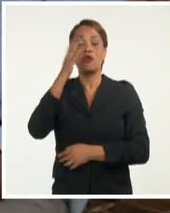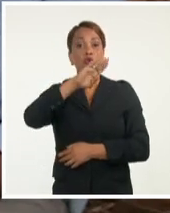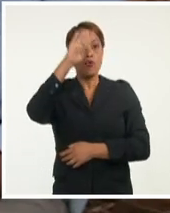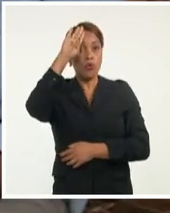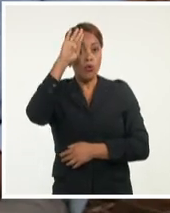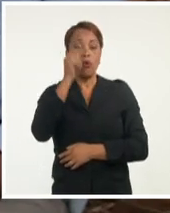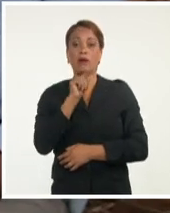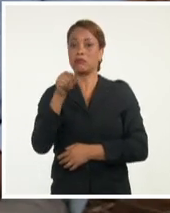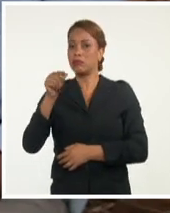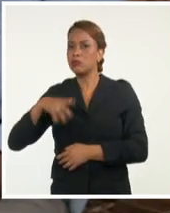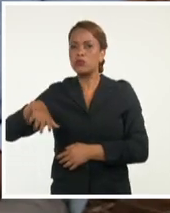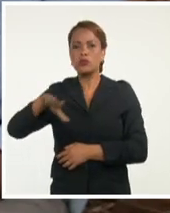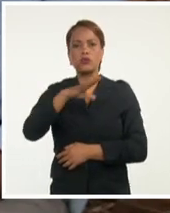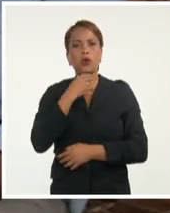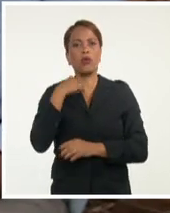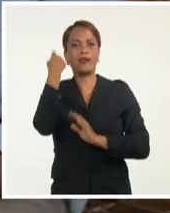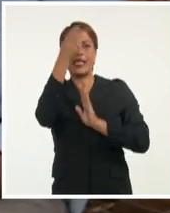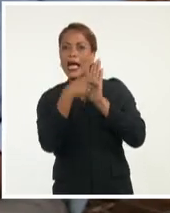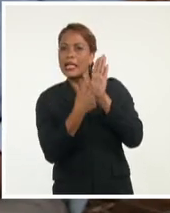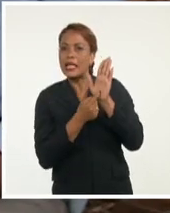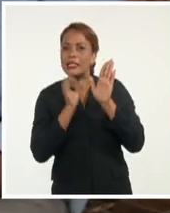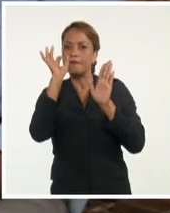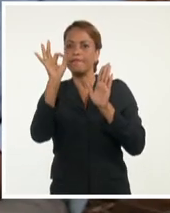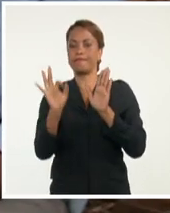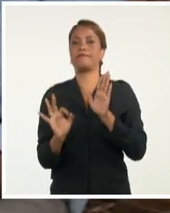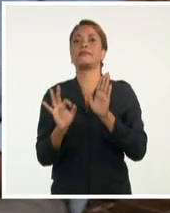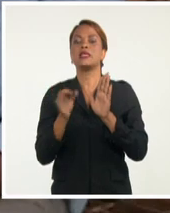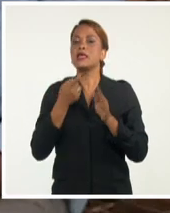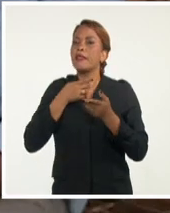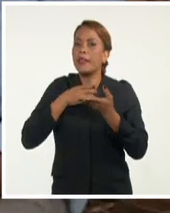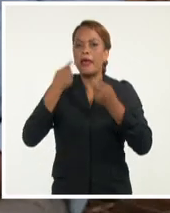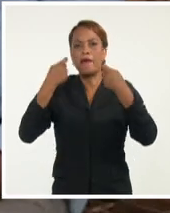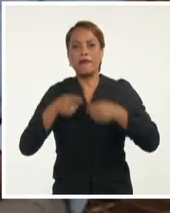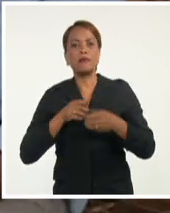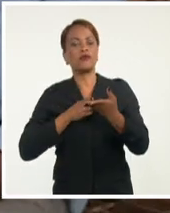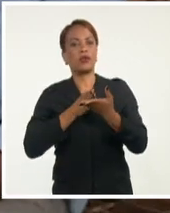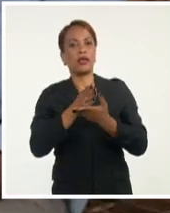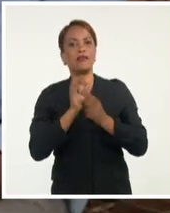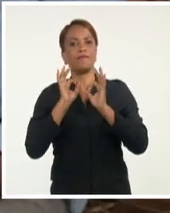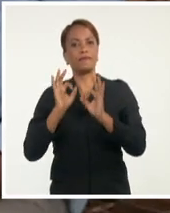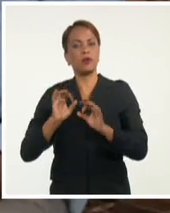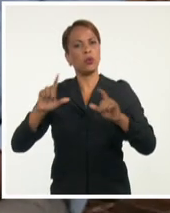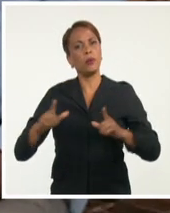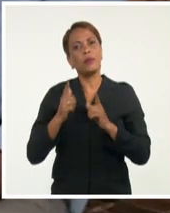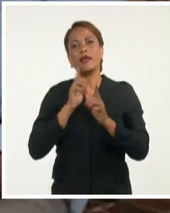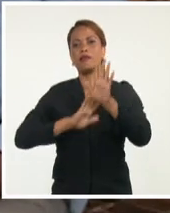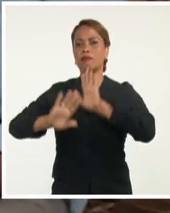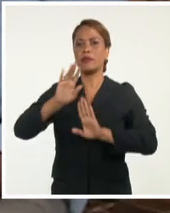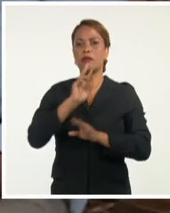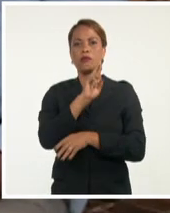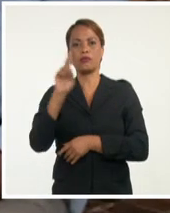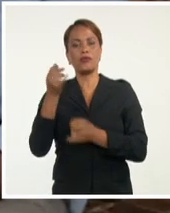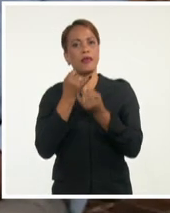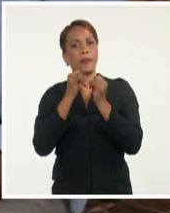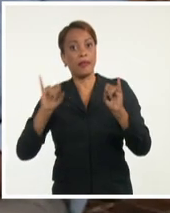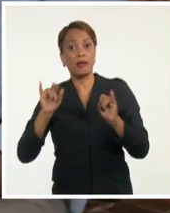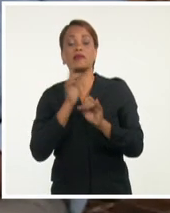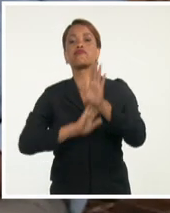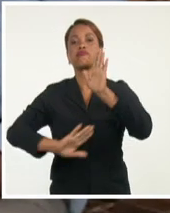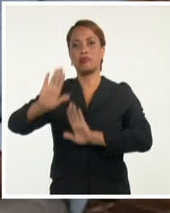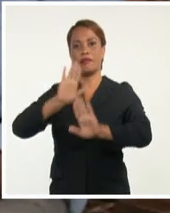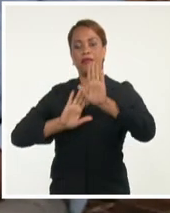cubano, nos hemos caracterizado por eso y debemos mantener nuestra independencia, que es lo principal de nuestros